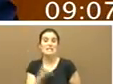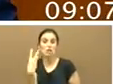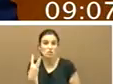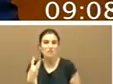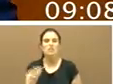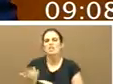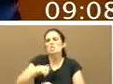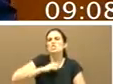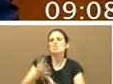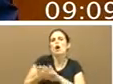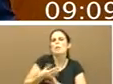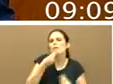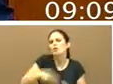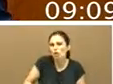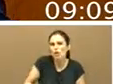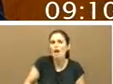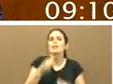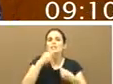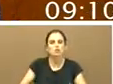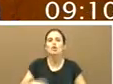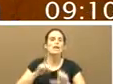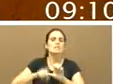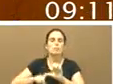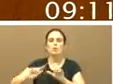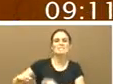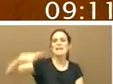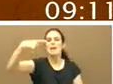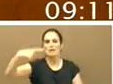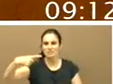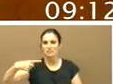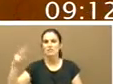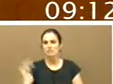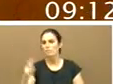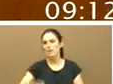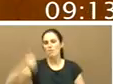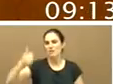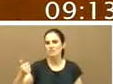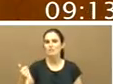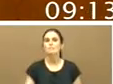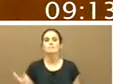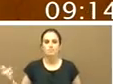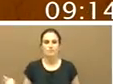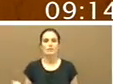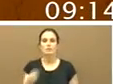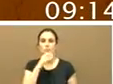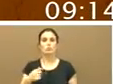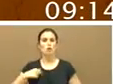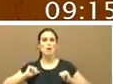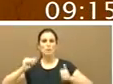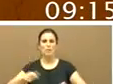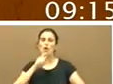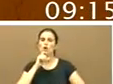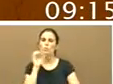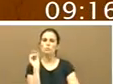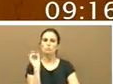¿De qué estamos hablando de historia? Por historia, Extremadura, desde luego, se lo merece y mucho más. Comencé mi intervención, señoría, diciendo